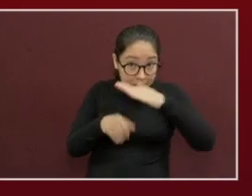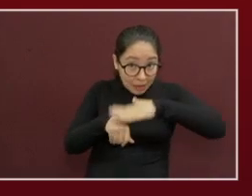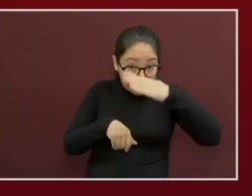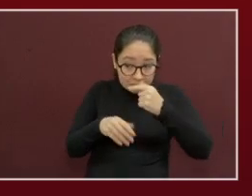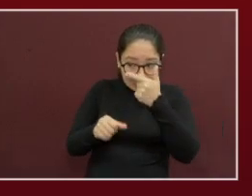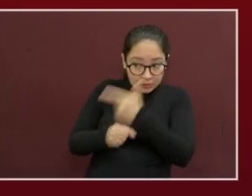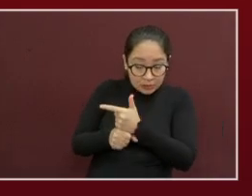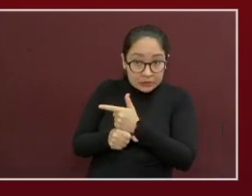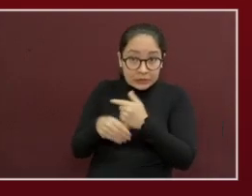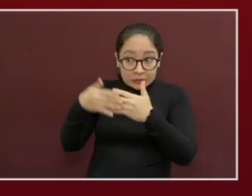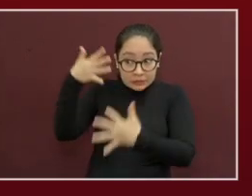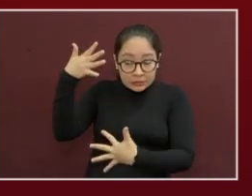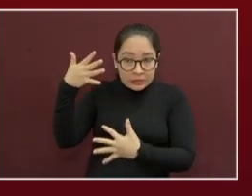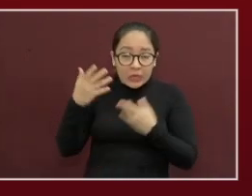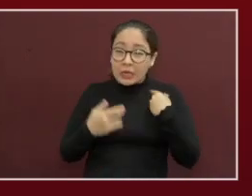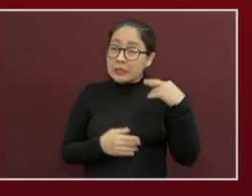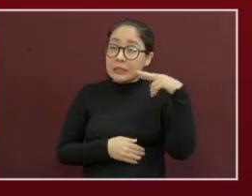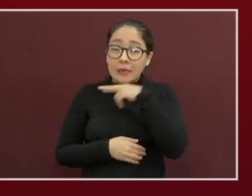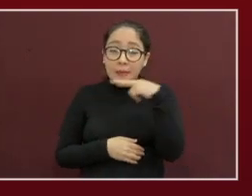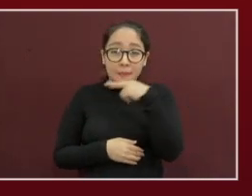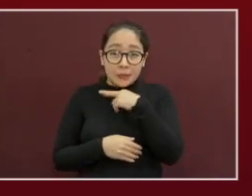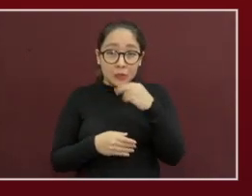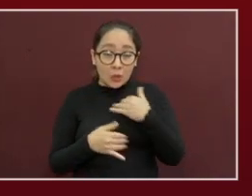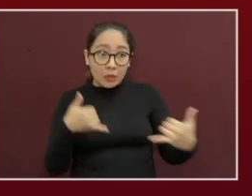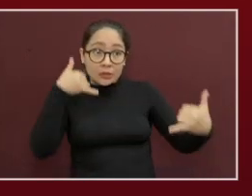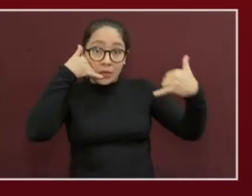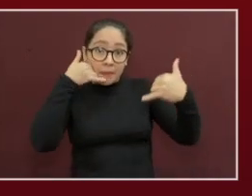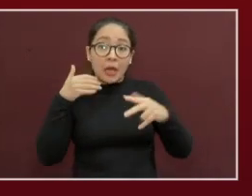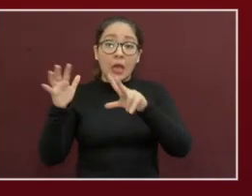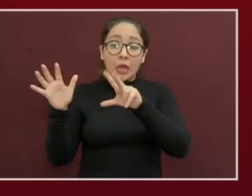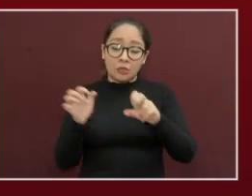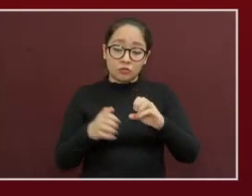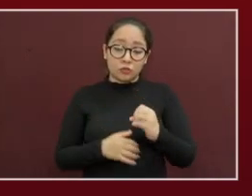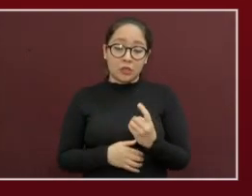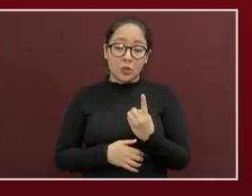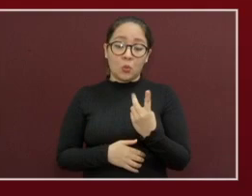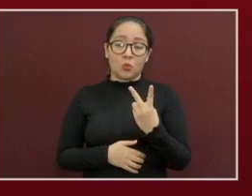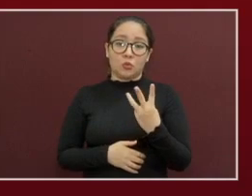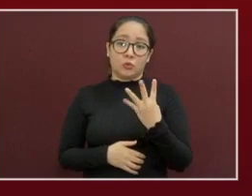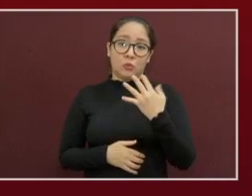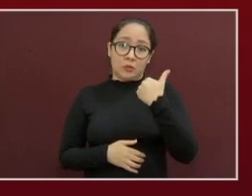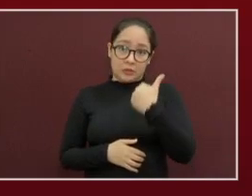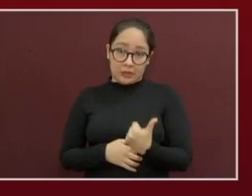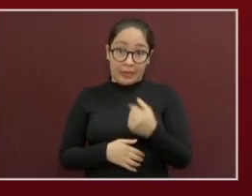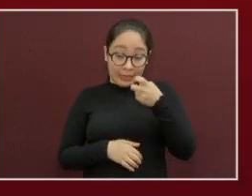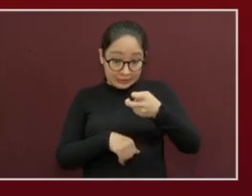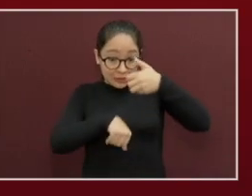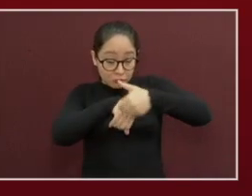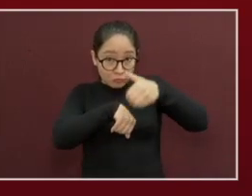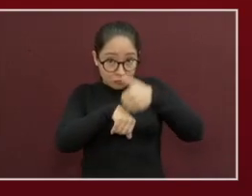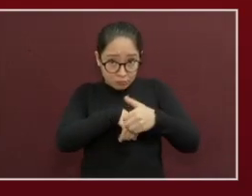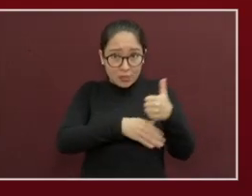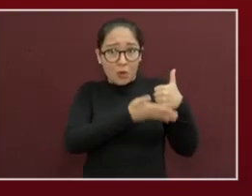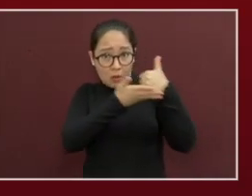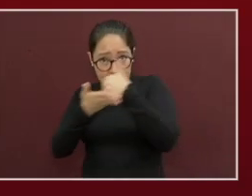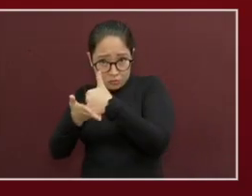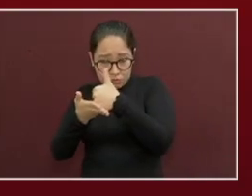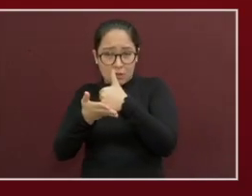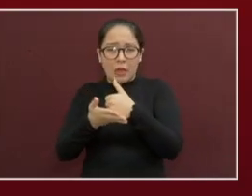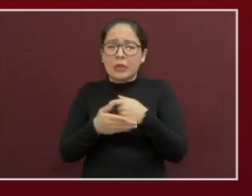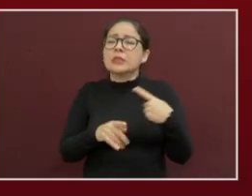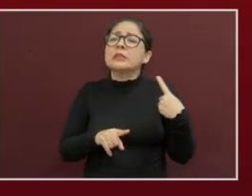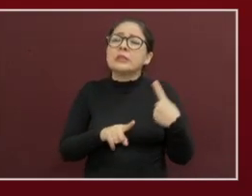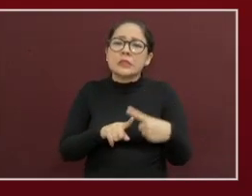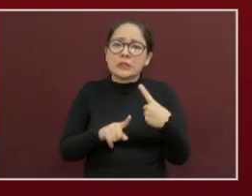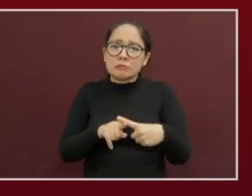800 0 1 2 3 4 5 6 este es el número de atención ahí serán atendidos